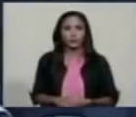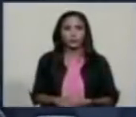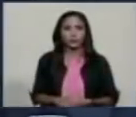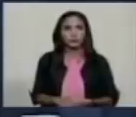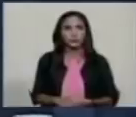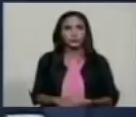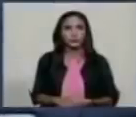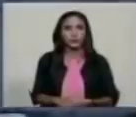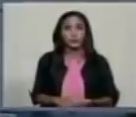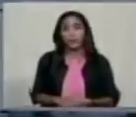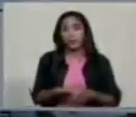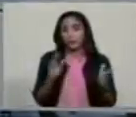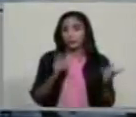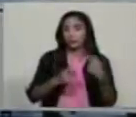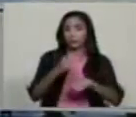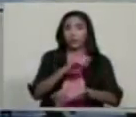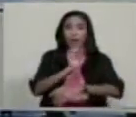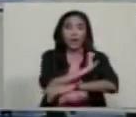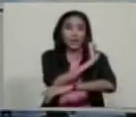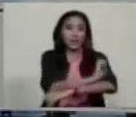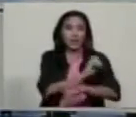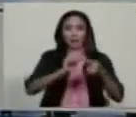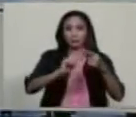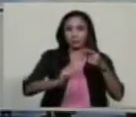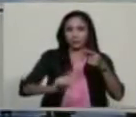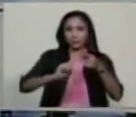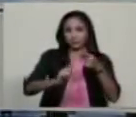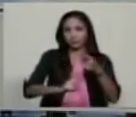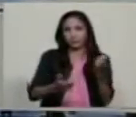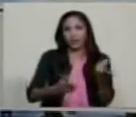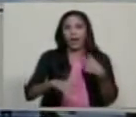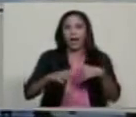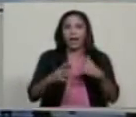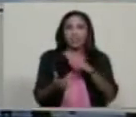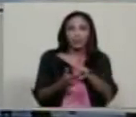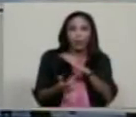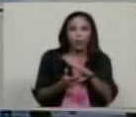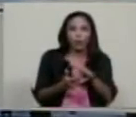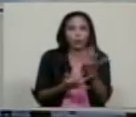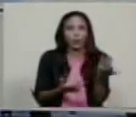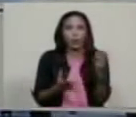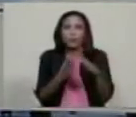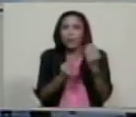sido exitosos en lo energético, en lo tecnológico, en lo financiero,